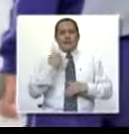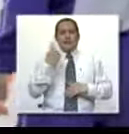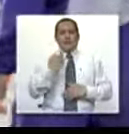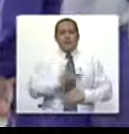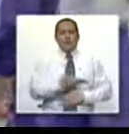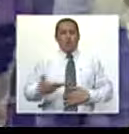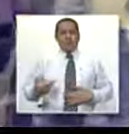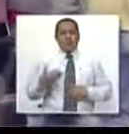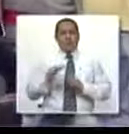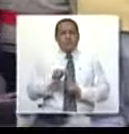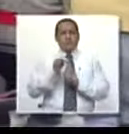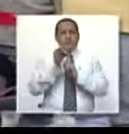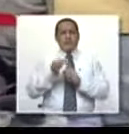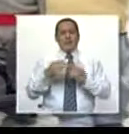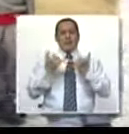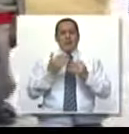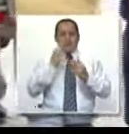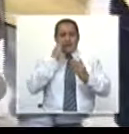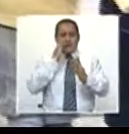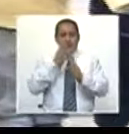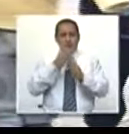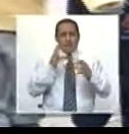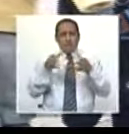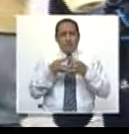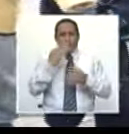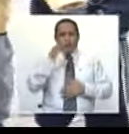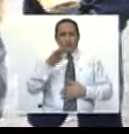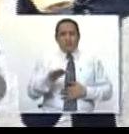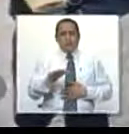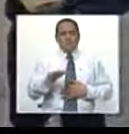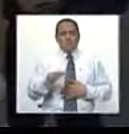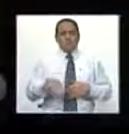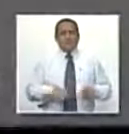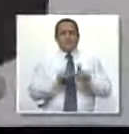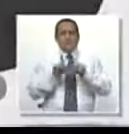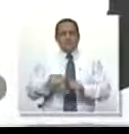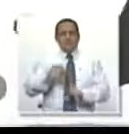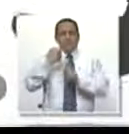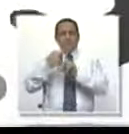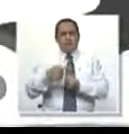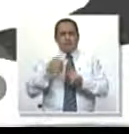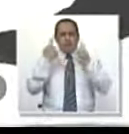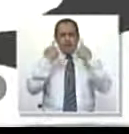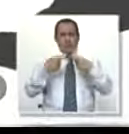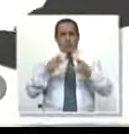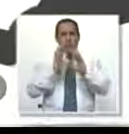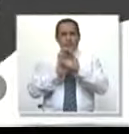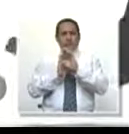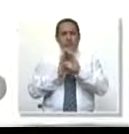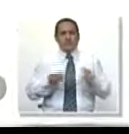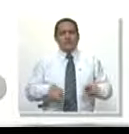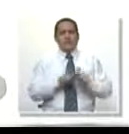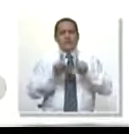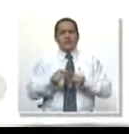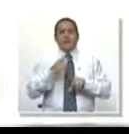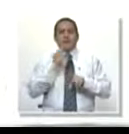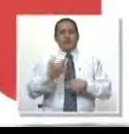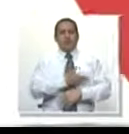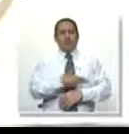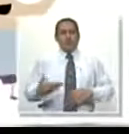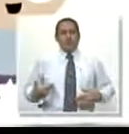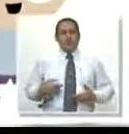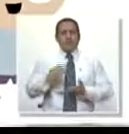el estado especialmente ascia y para el niño se suma esa premisa constitucional ser un